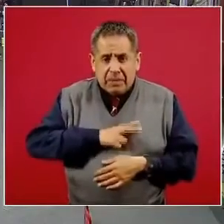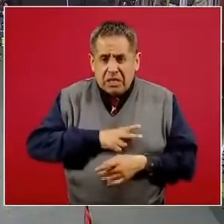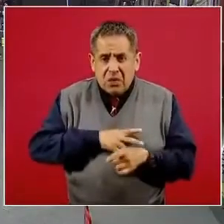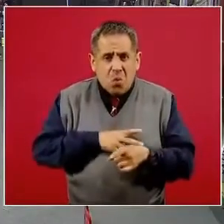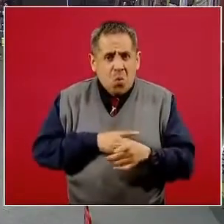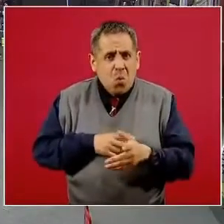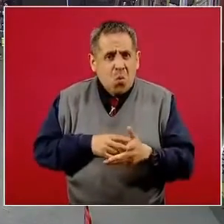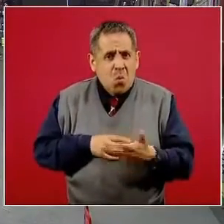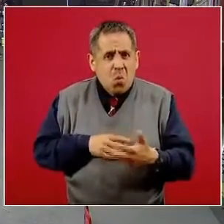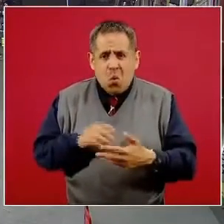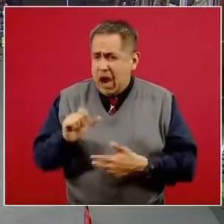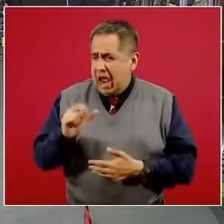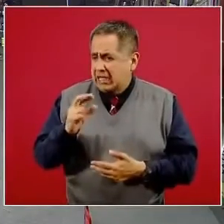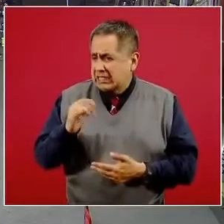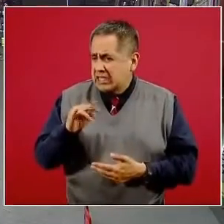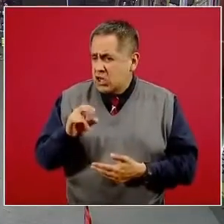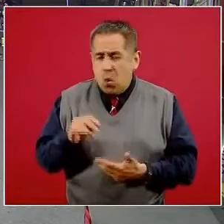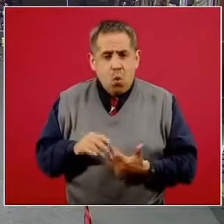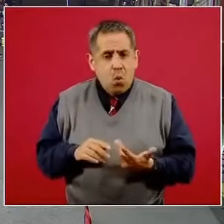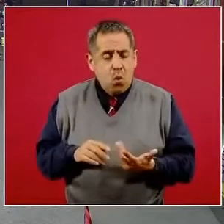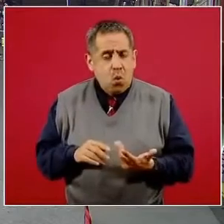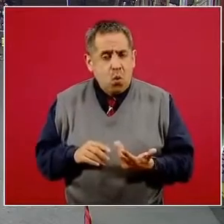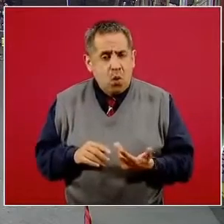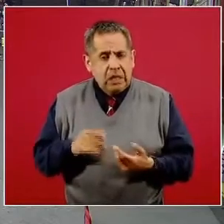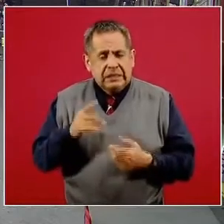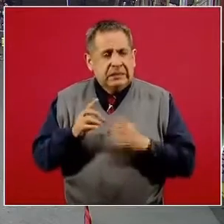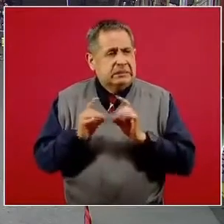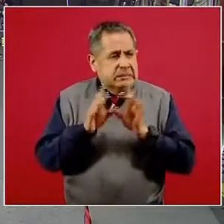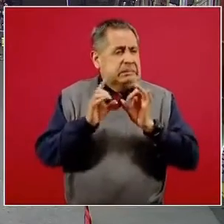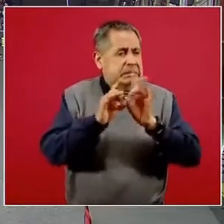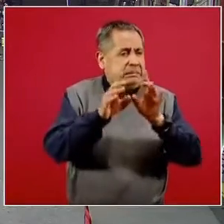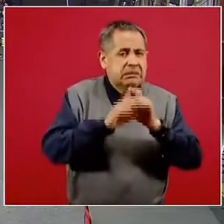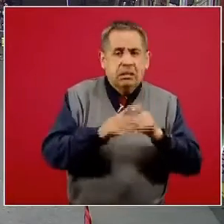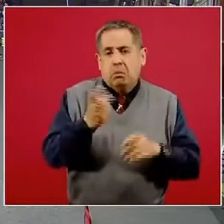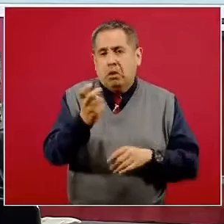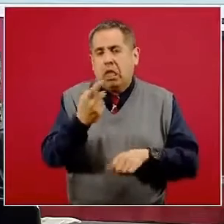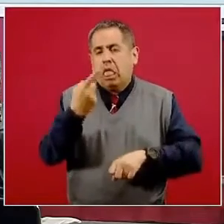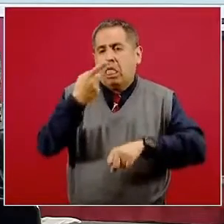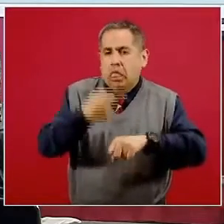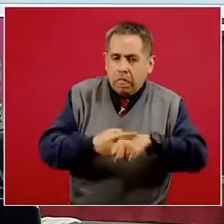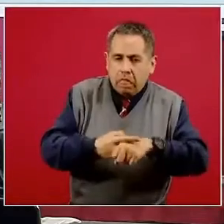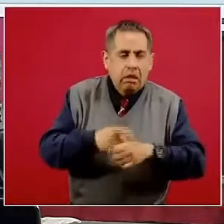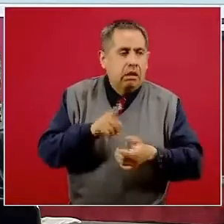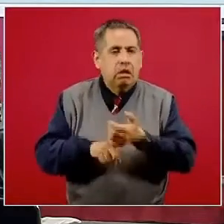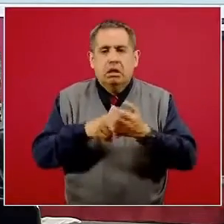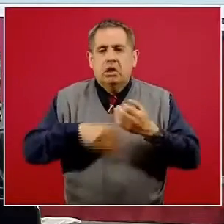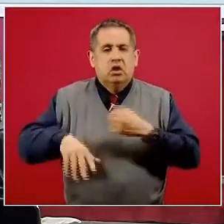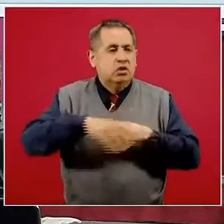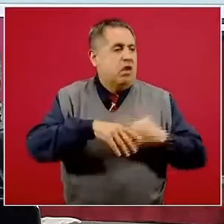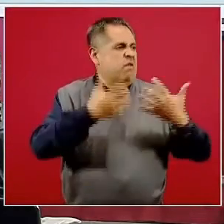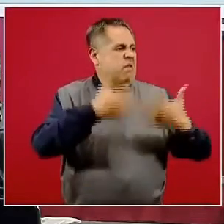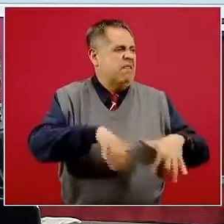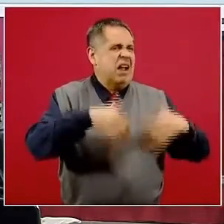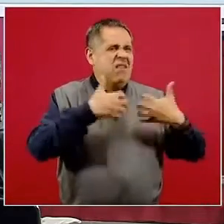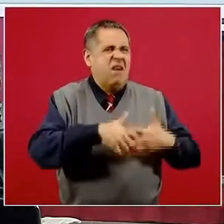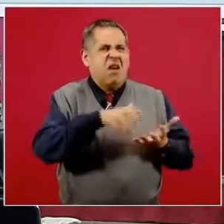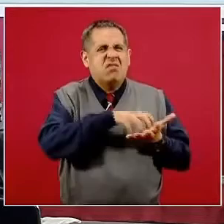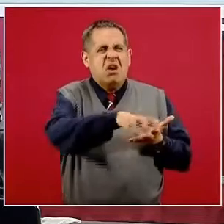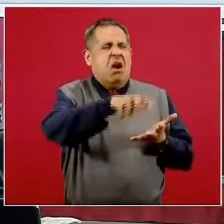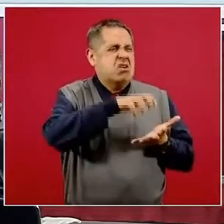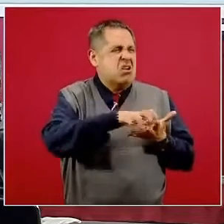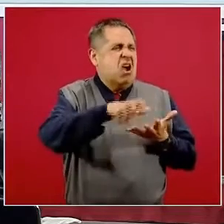cuál ha sido el impacto ambiental y su consecuencia secundaria en salud de la agricultura industrial no es